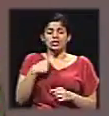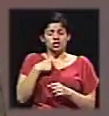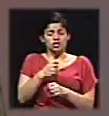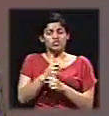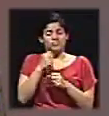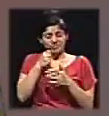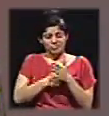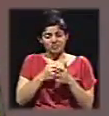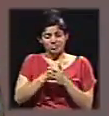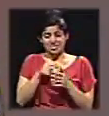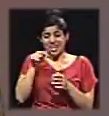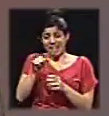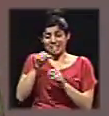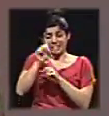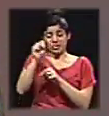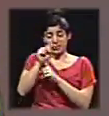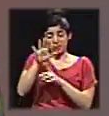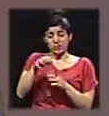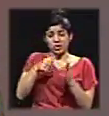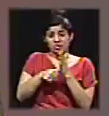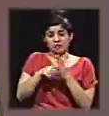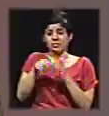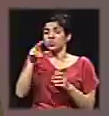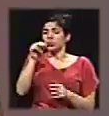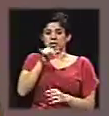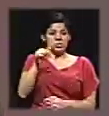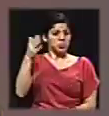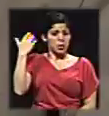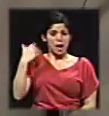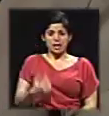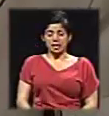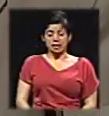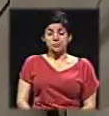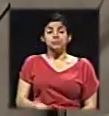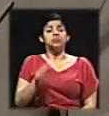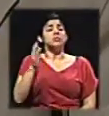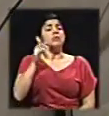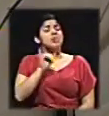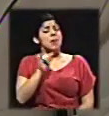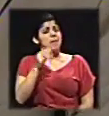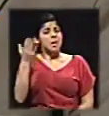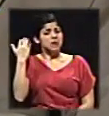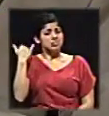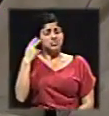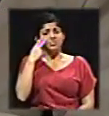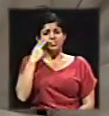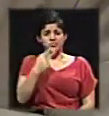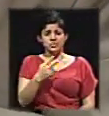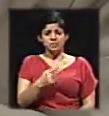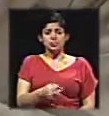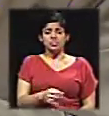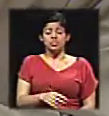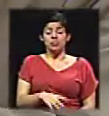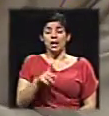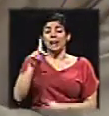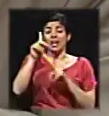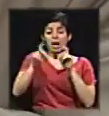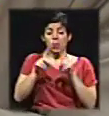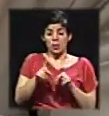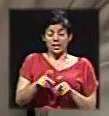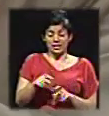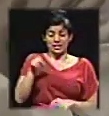totalmente diferente al, a los que hemos observado. Porque ahí también, digamos, en otros momentos se ha visto que, bueno, las encuestadoras